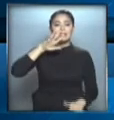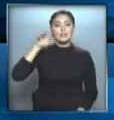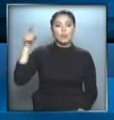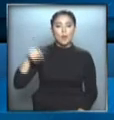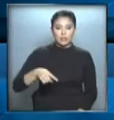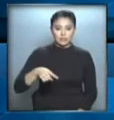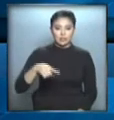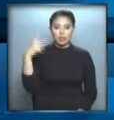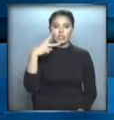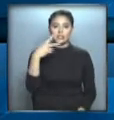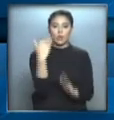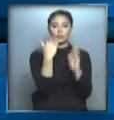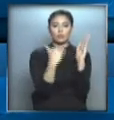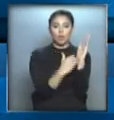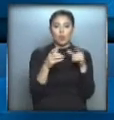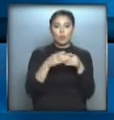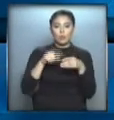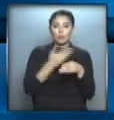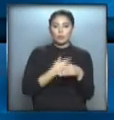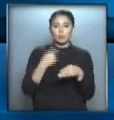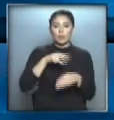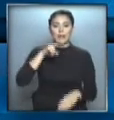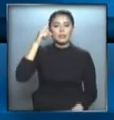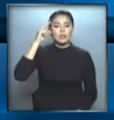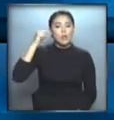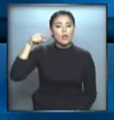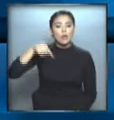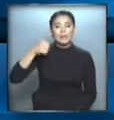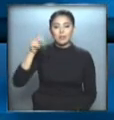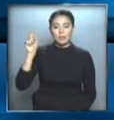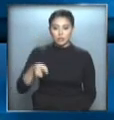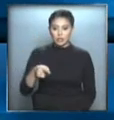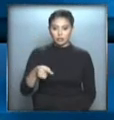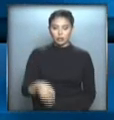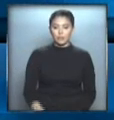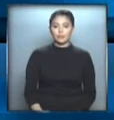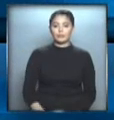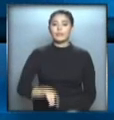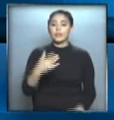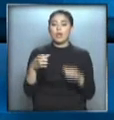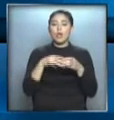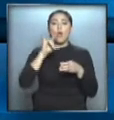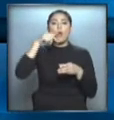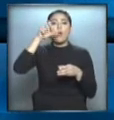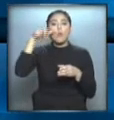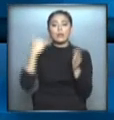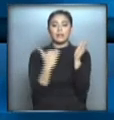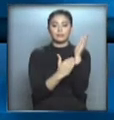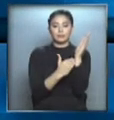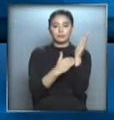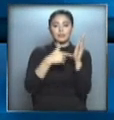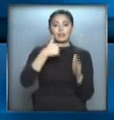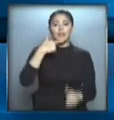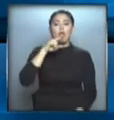35%, segundo lugar para el Frente para la Victoria con un 29,6%. El Frente UNEN, Margarita